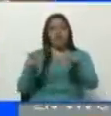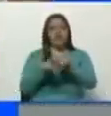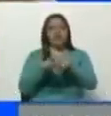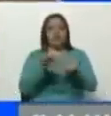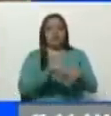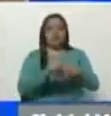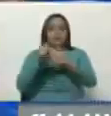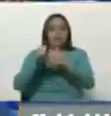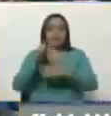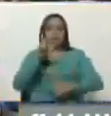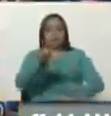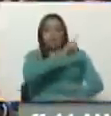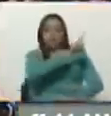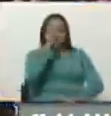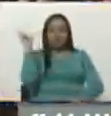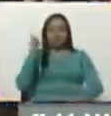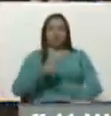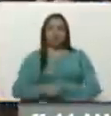PSUV. Pero